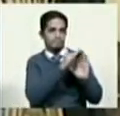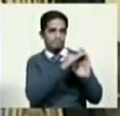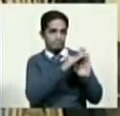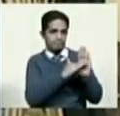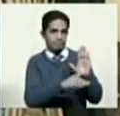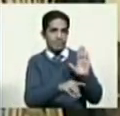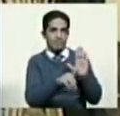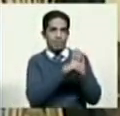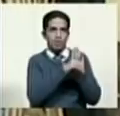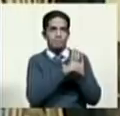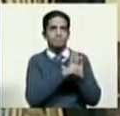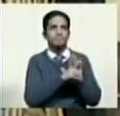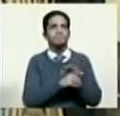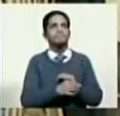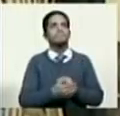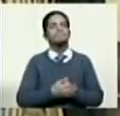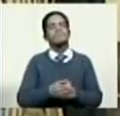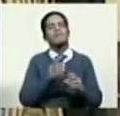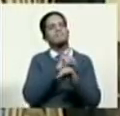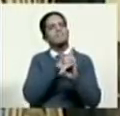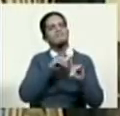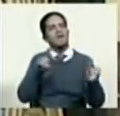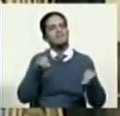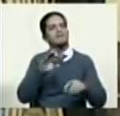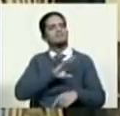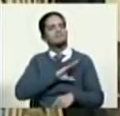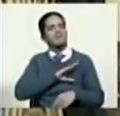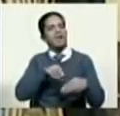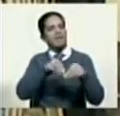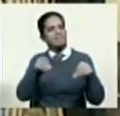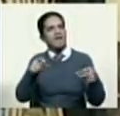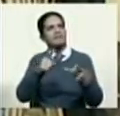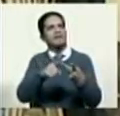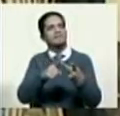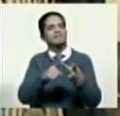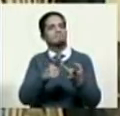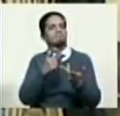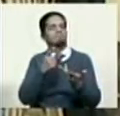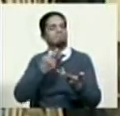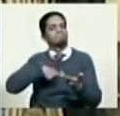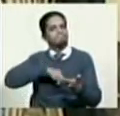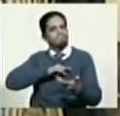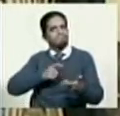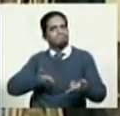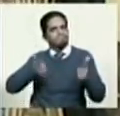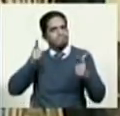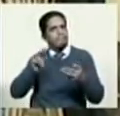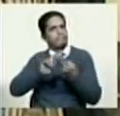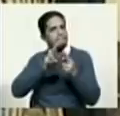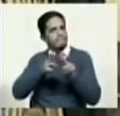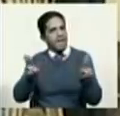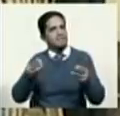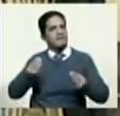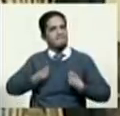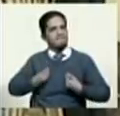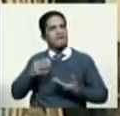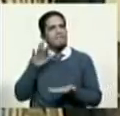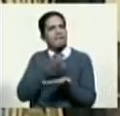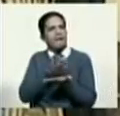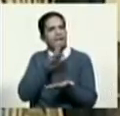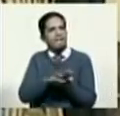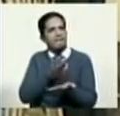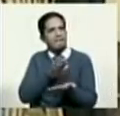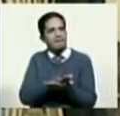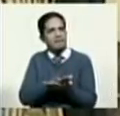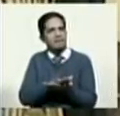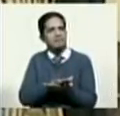la defensa de la soberanía nacional y la defensa del derecho a la paz y a la vida pacífica son